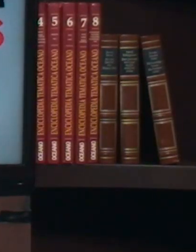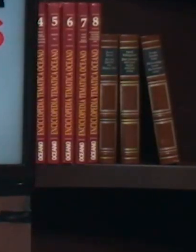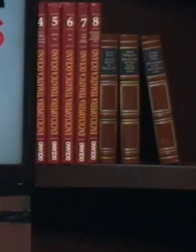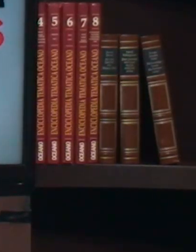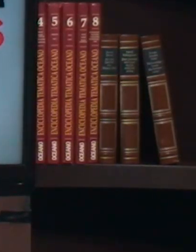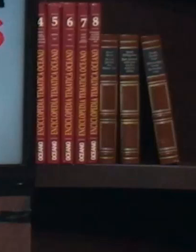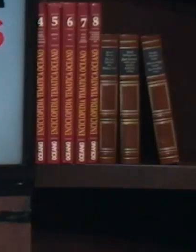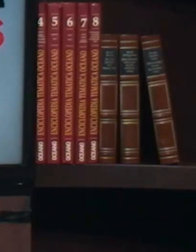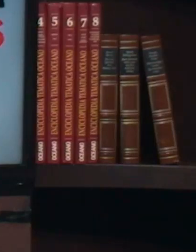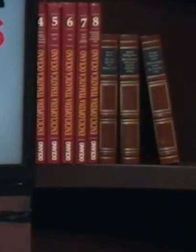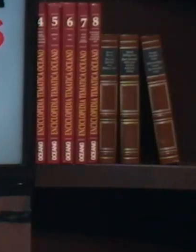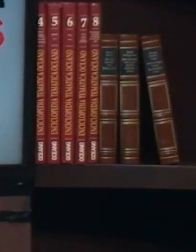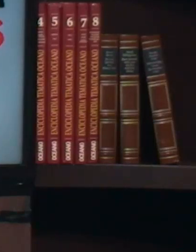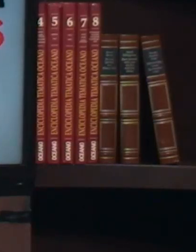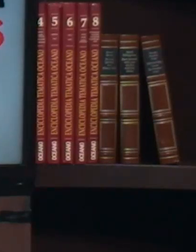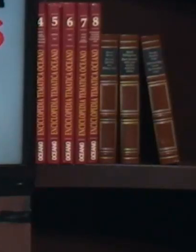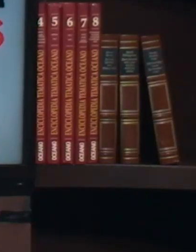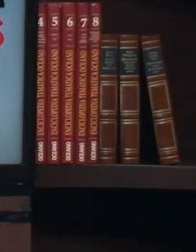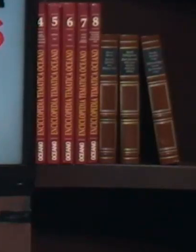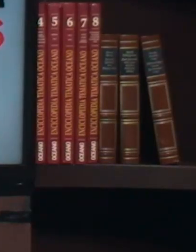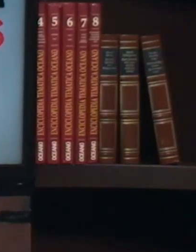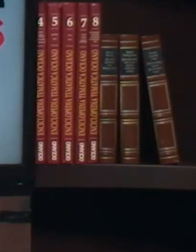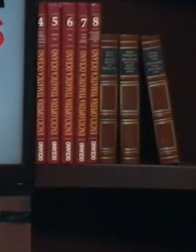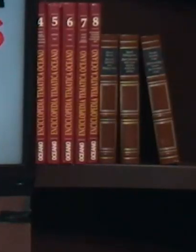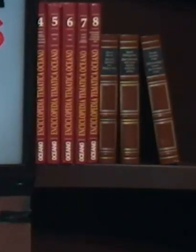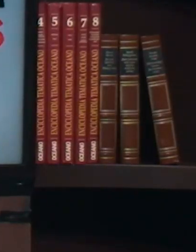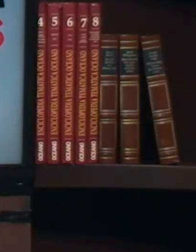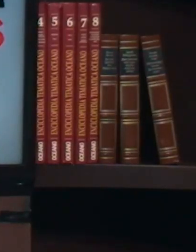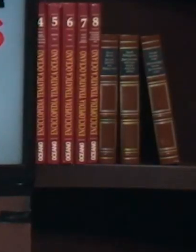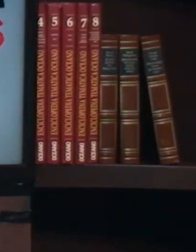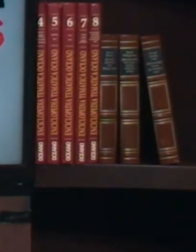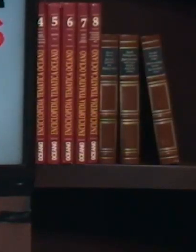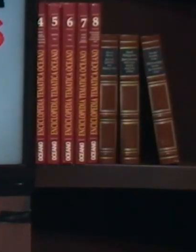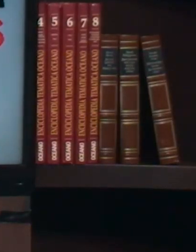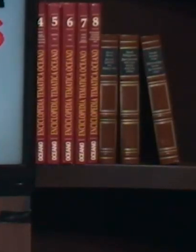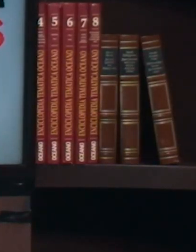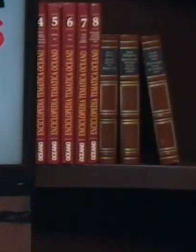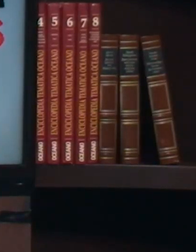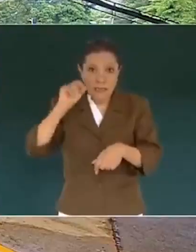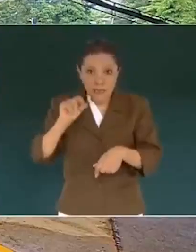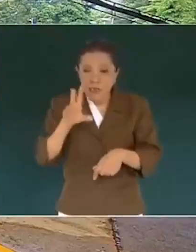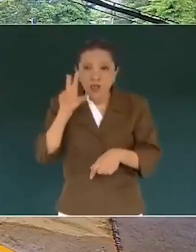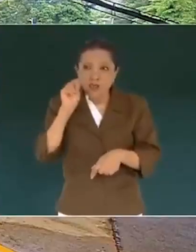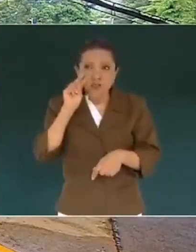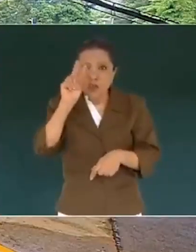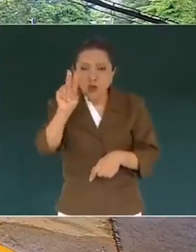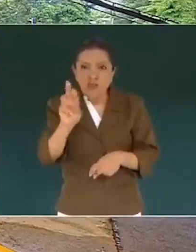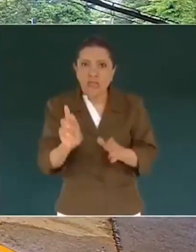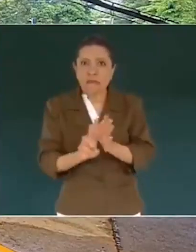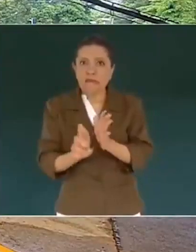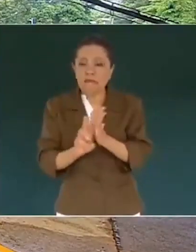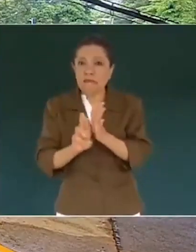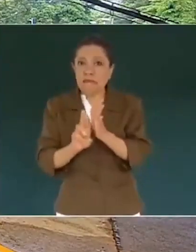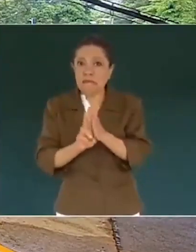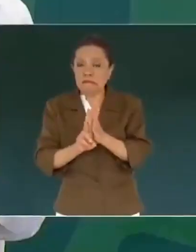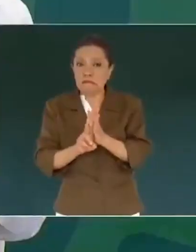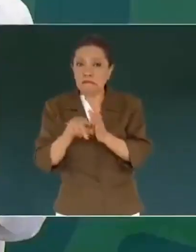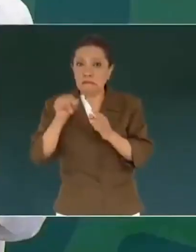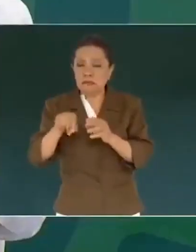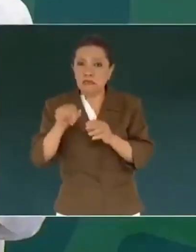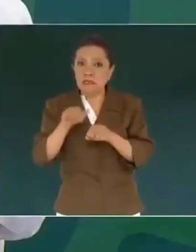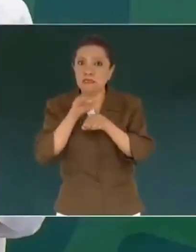la realidad con la cual constantemente se estrella el presidente. No, vamos avanzando, vamos muy